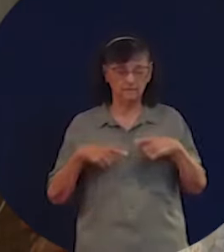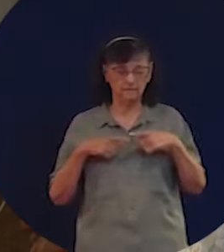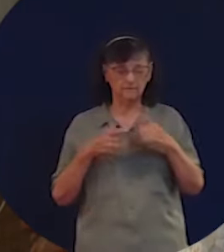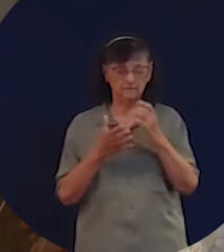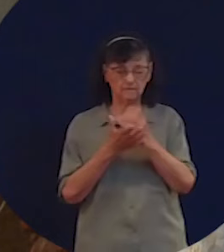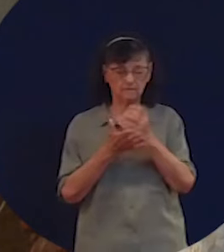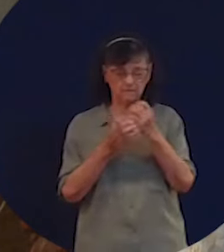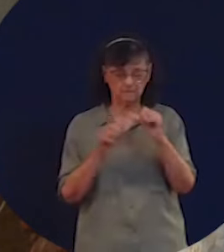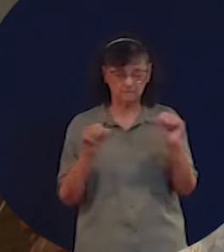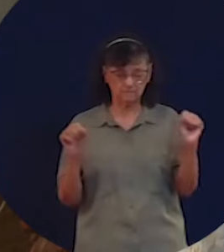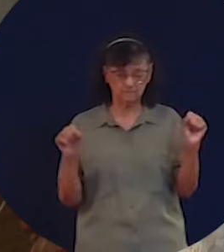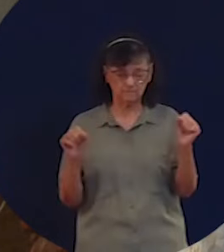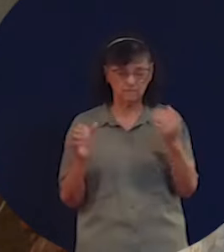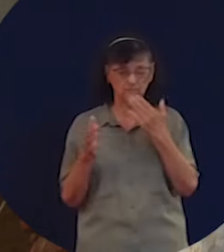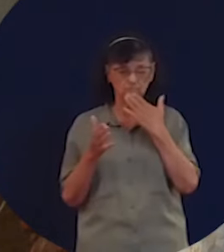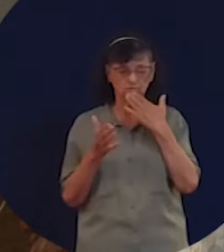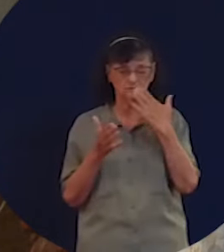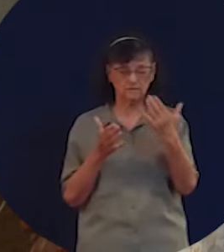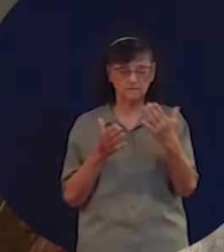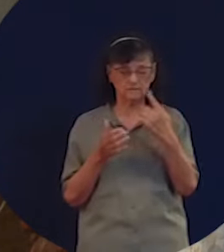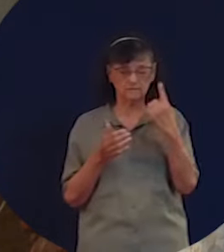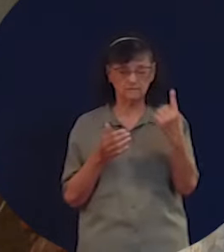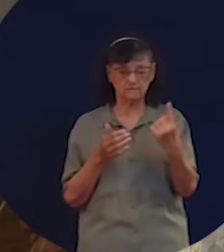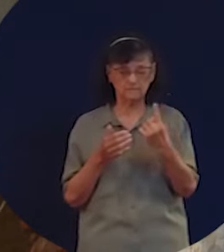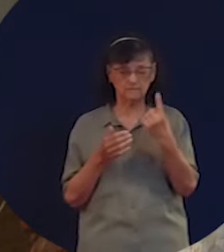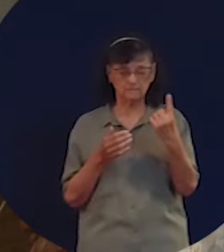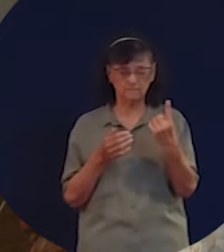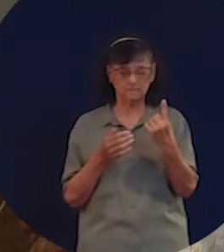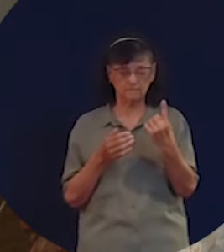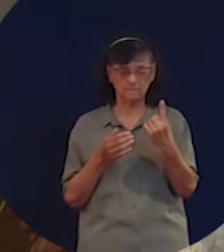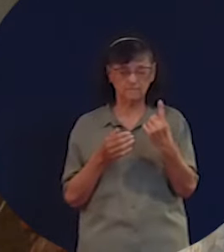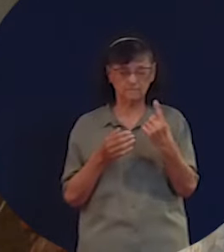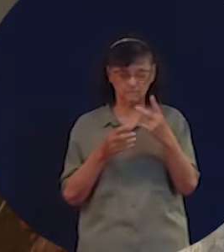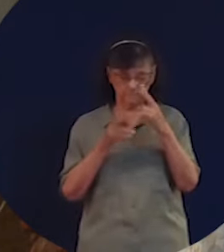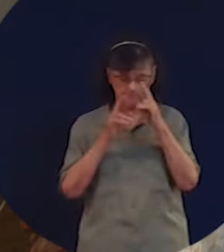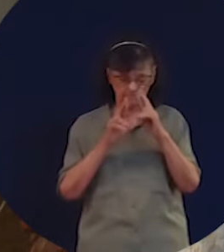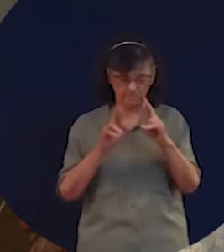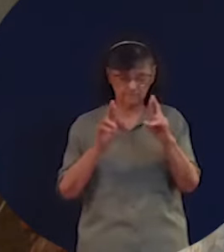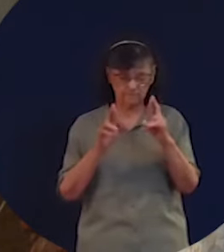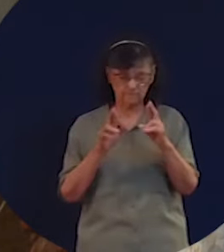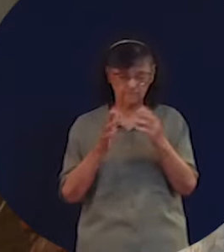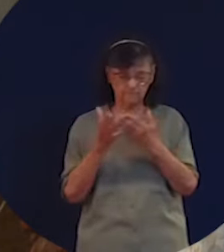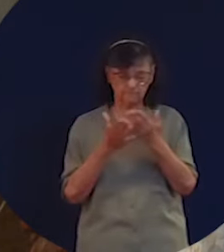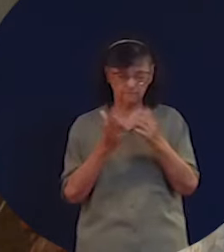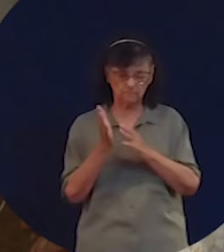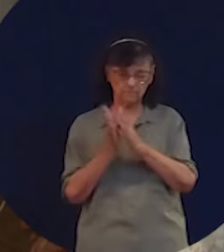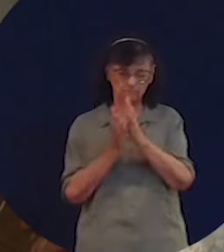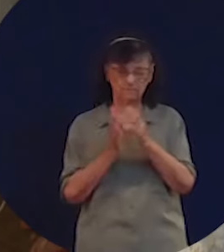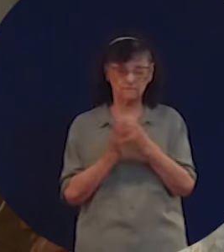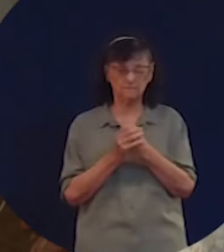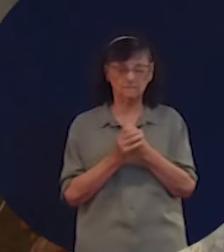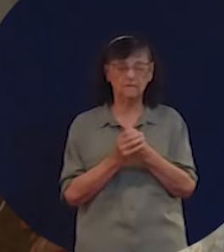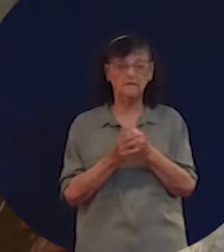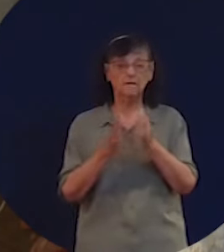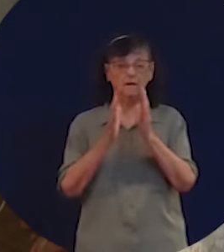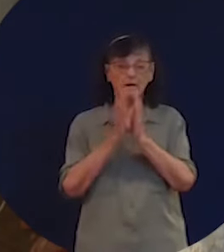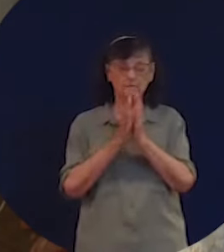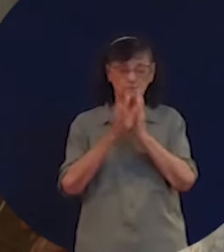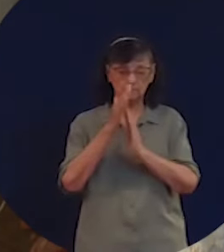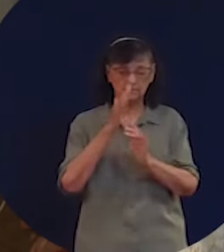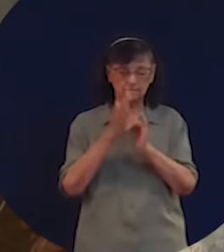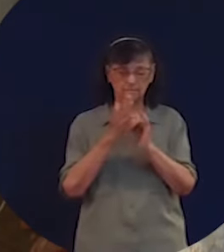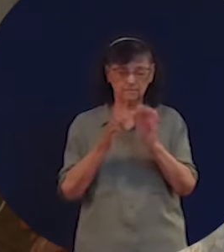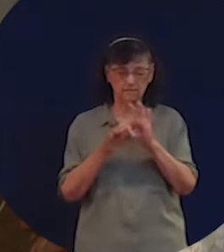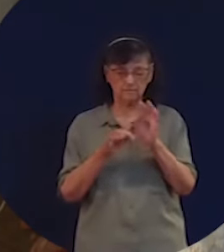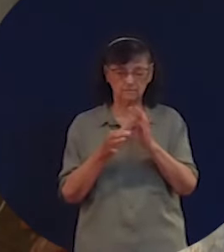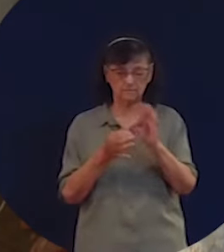el cáliz de salvación, y te damos gracias porque nos haces dignos de servirte en tu presencia. Te pedimos